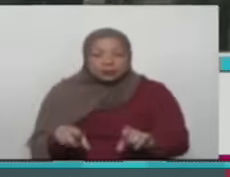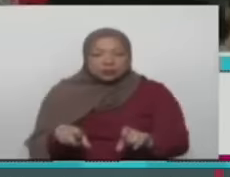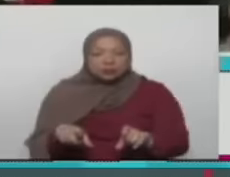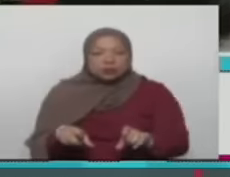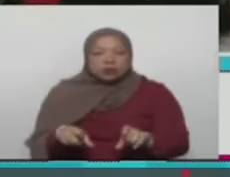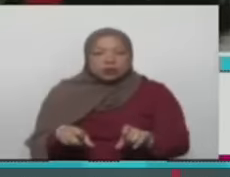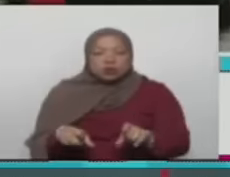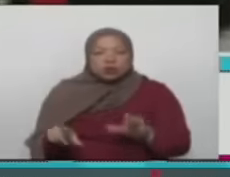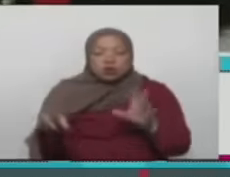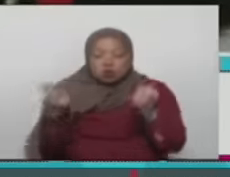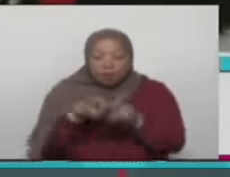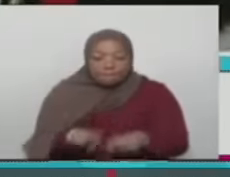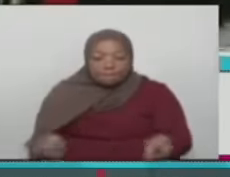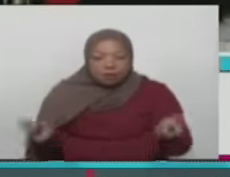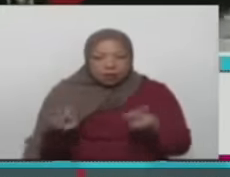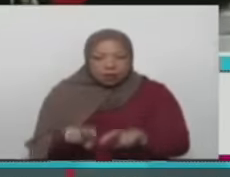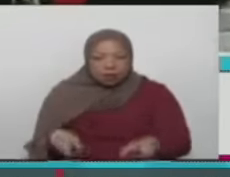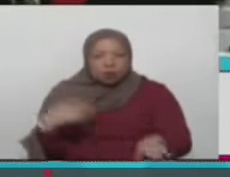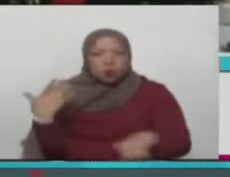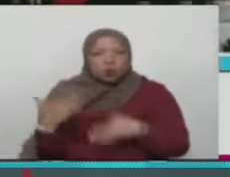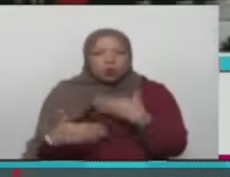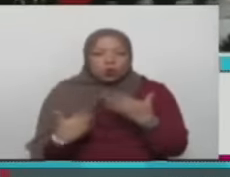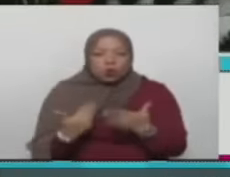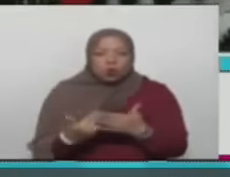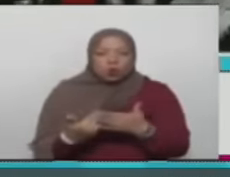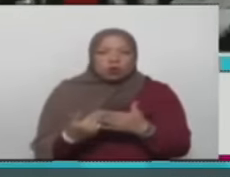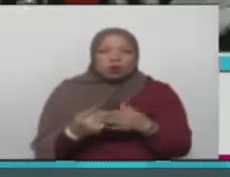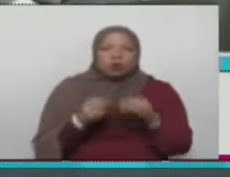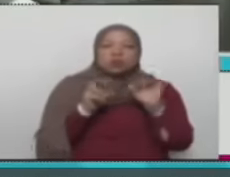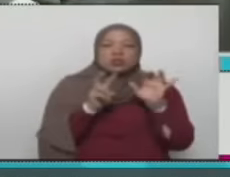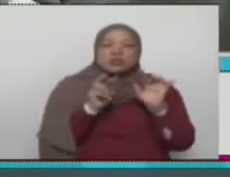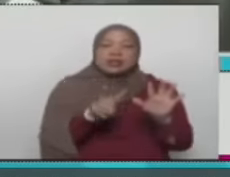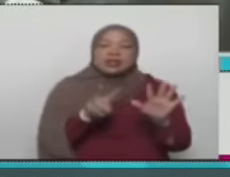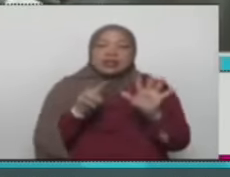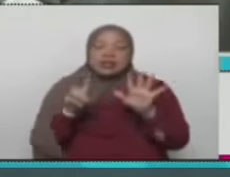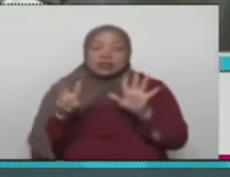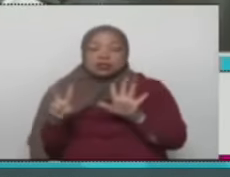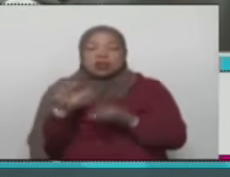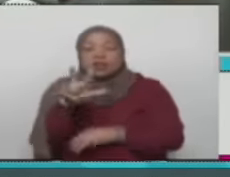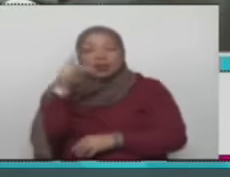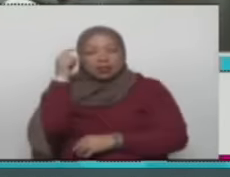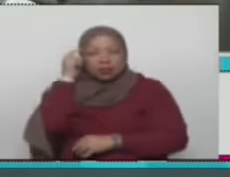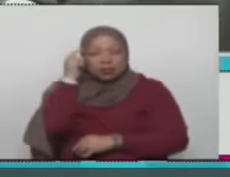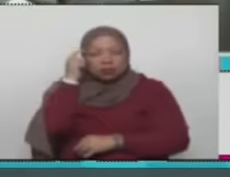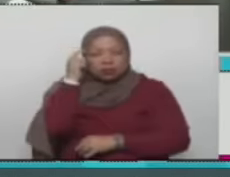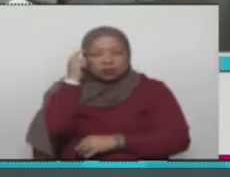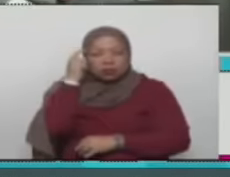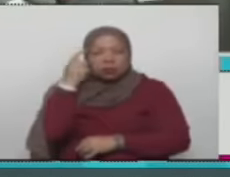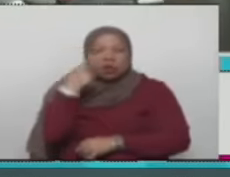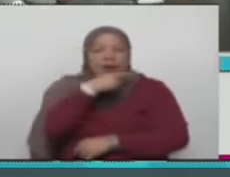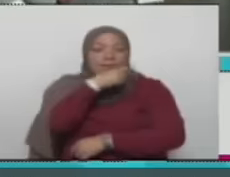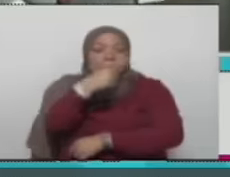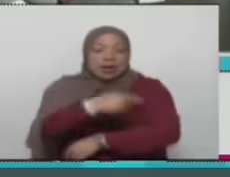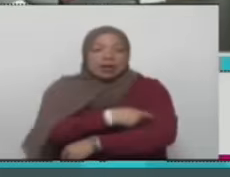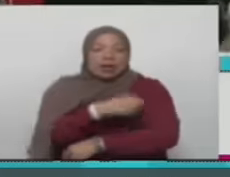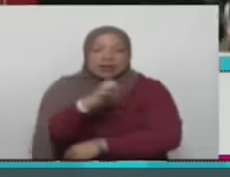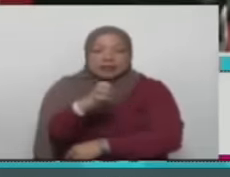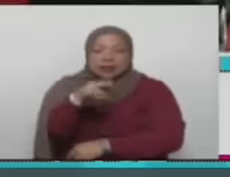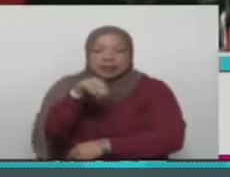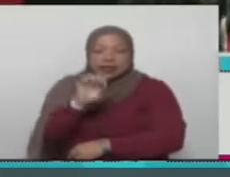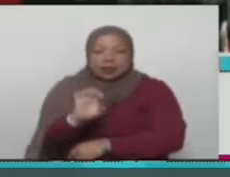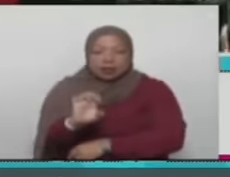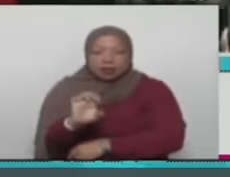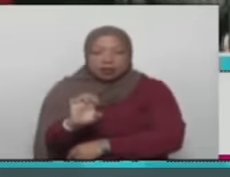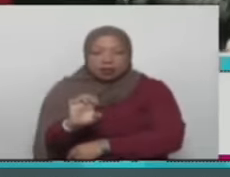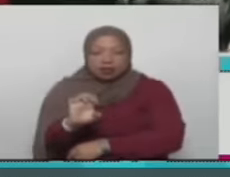con la investigación. Por eso da 72 horas al Consejo Nacional Electoral y hoy en